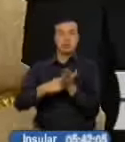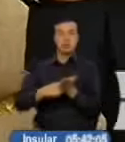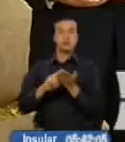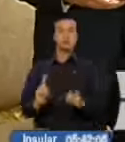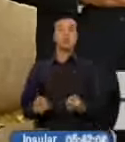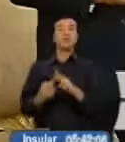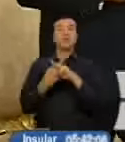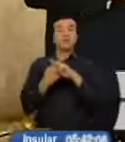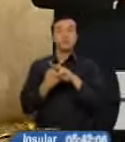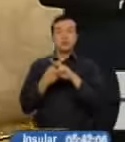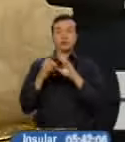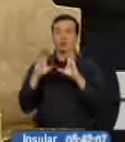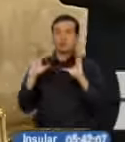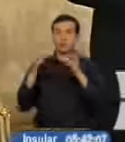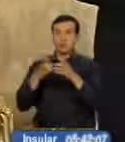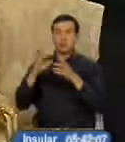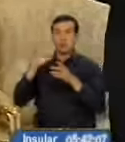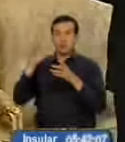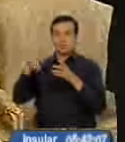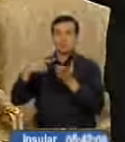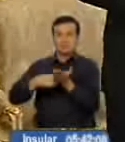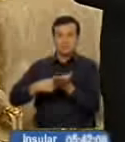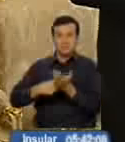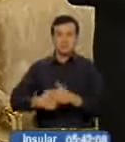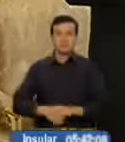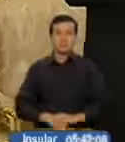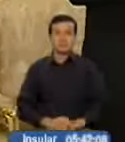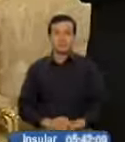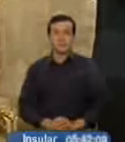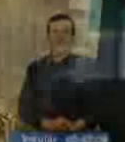mantuvieron los miembros de la Corte en la UNASUR.